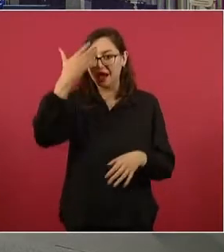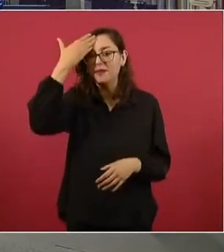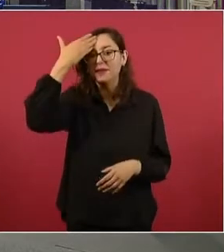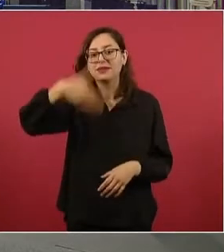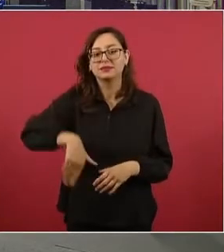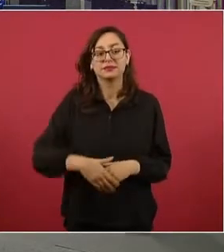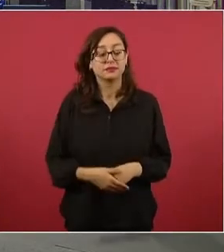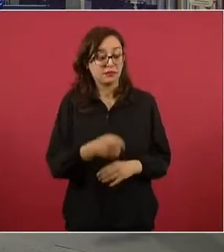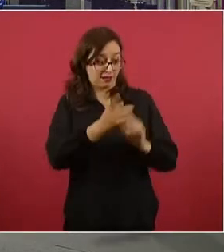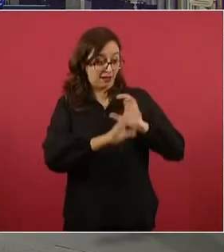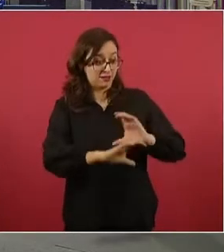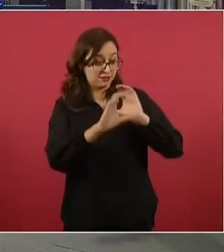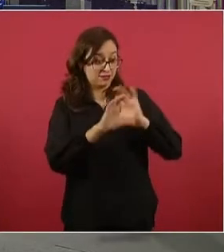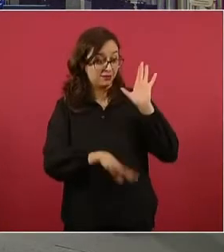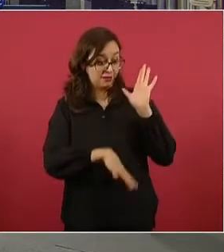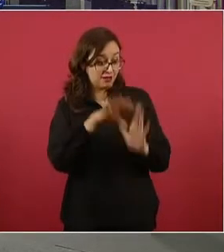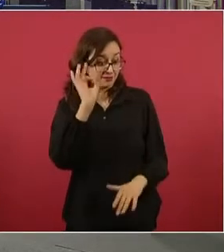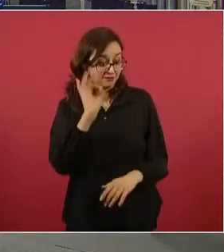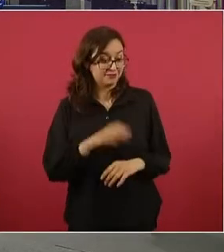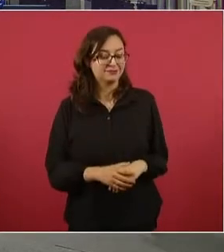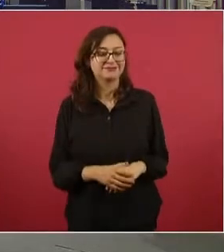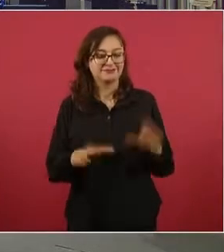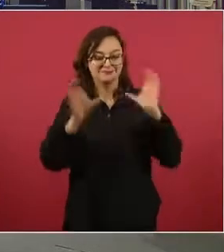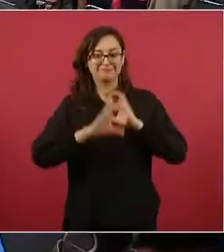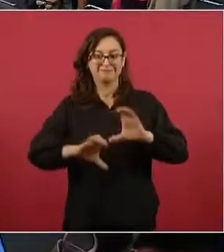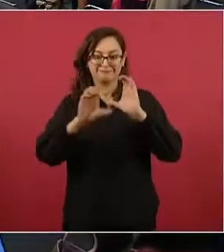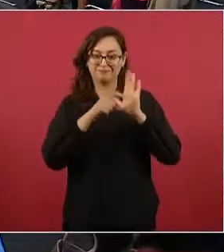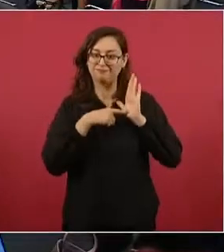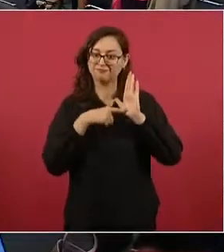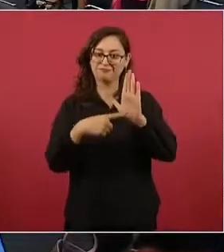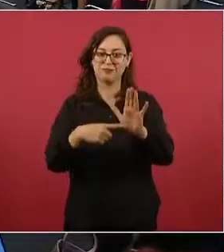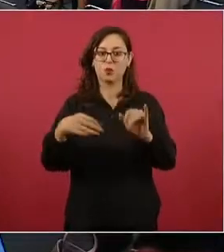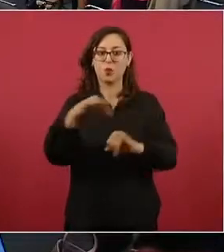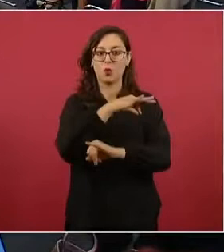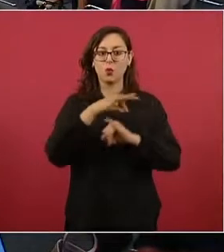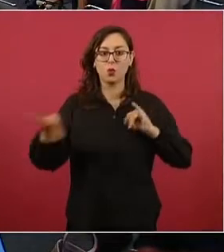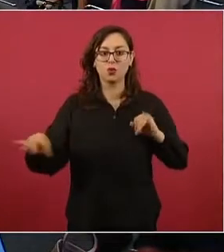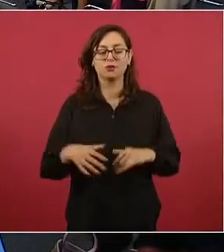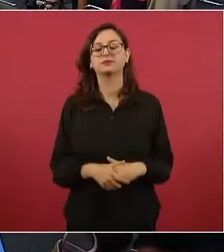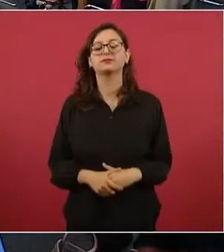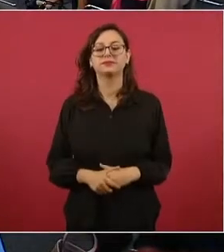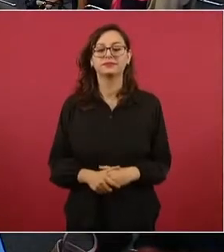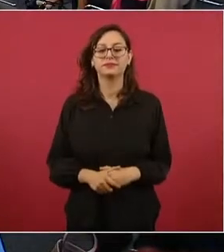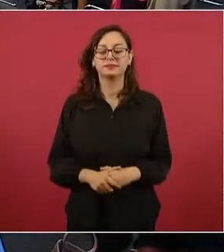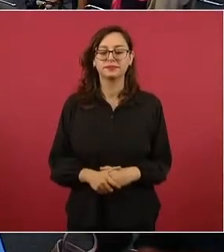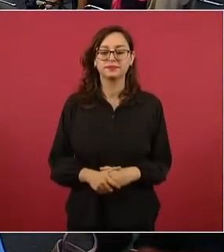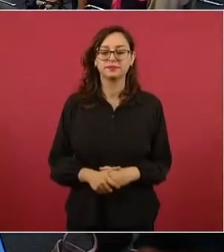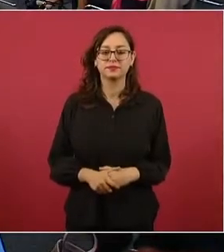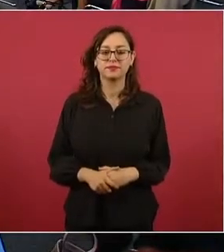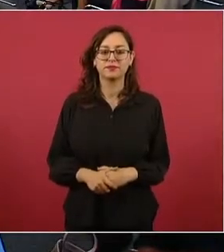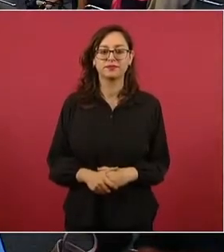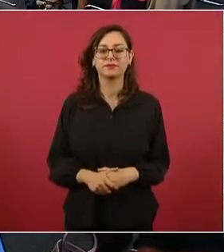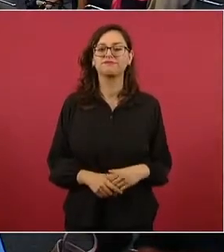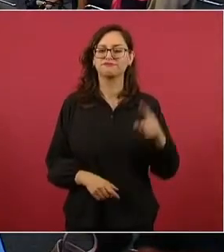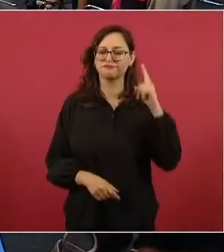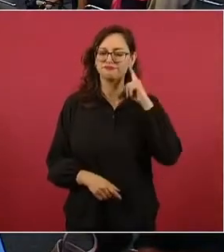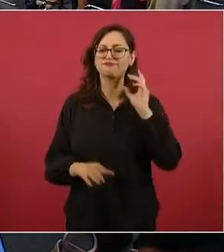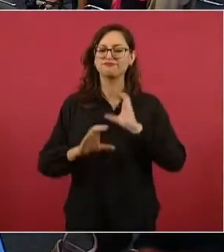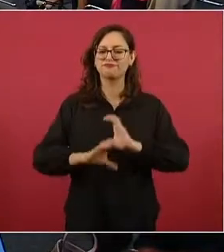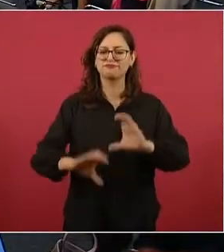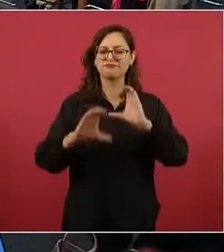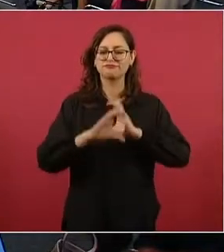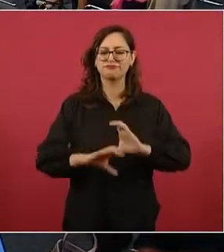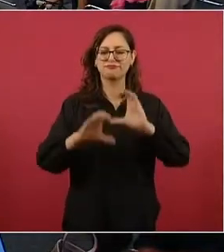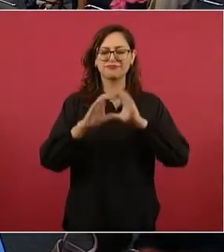¿Lo tienes? Terminamos con la canción. A ver, vamos a escuchar. Sí,